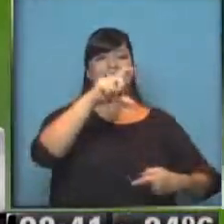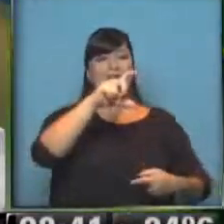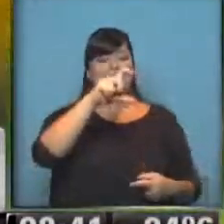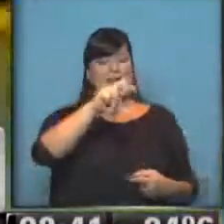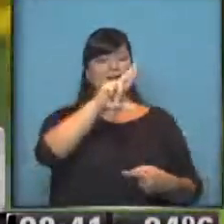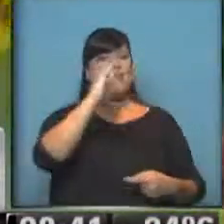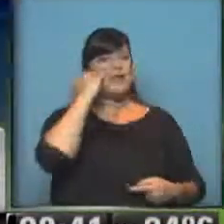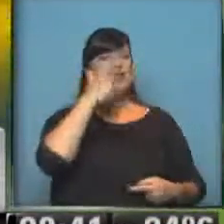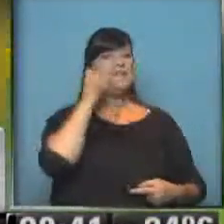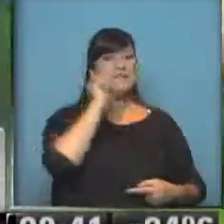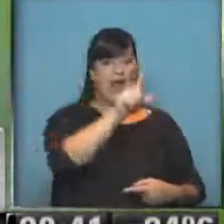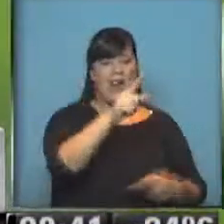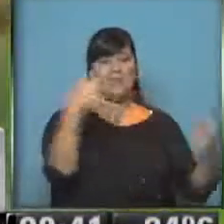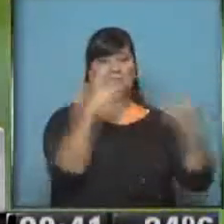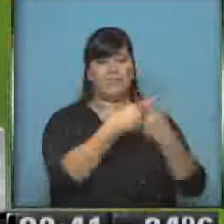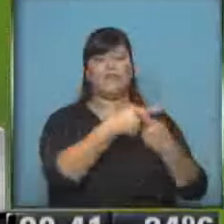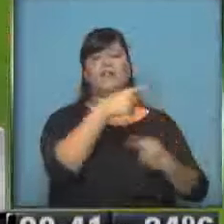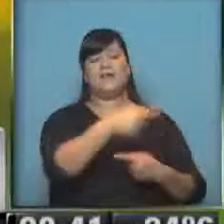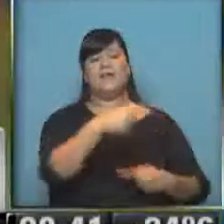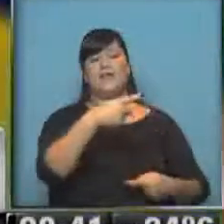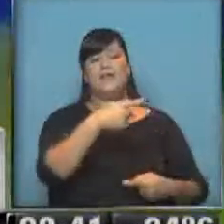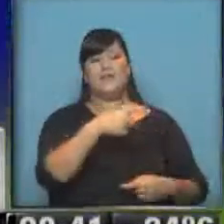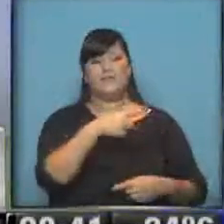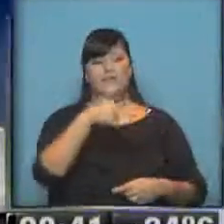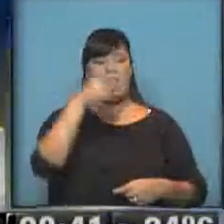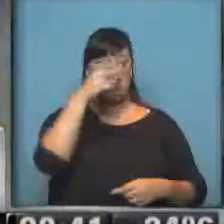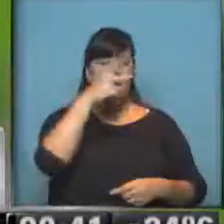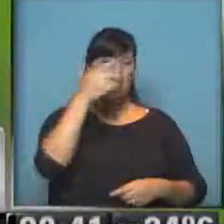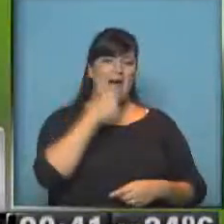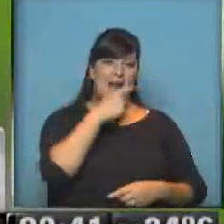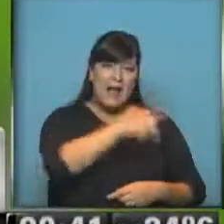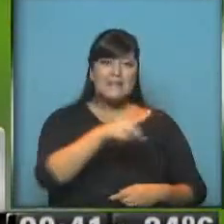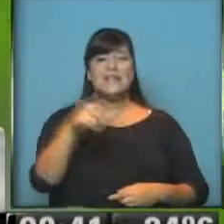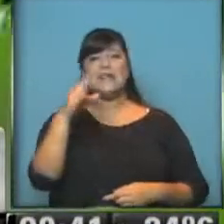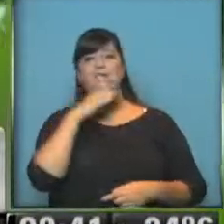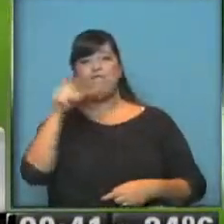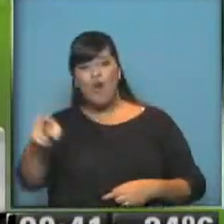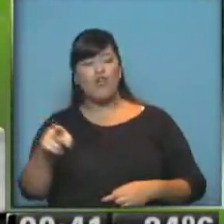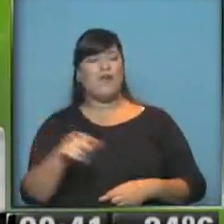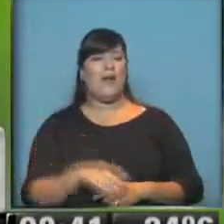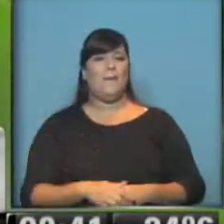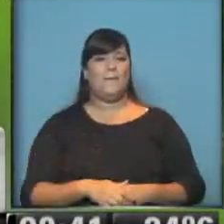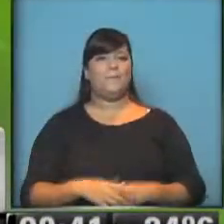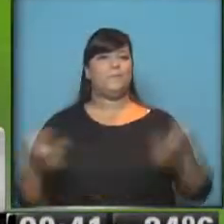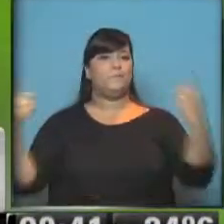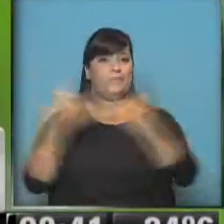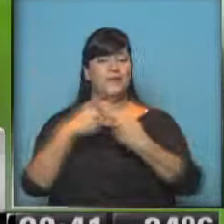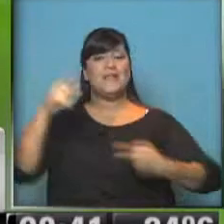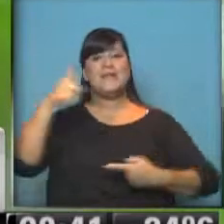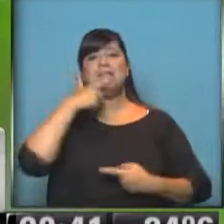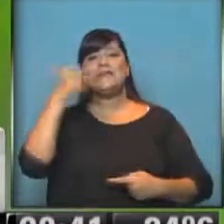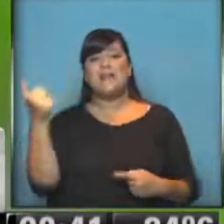las 22:15 estamos viendo en acción, obviamente, que es la camiseta de Boca ante Zamora